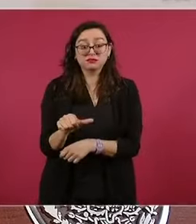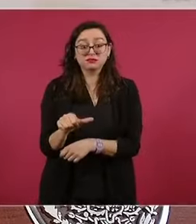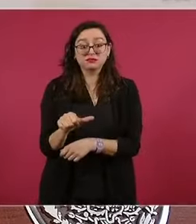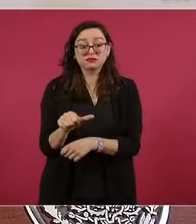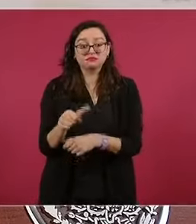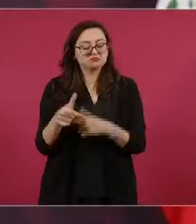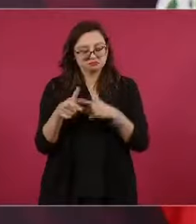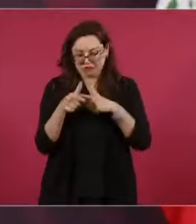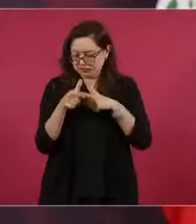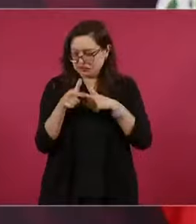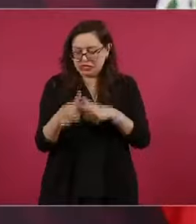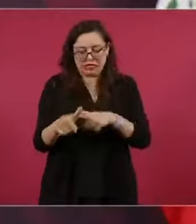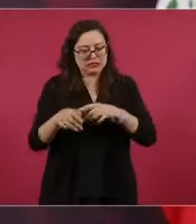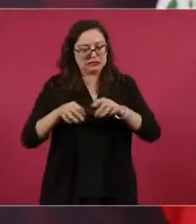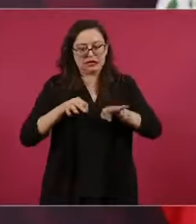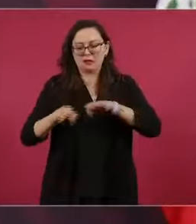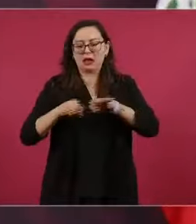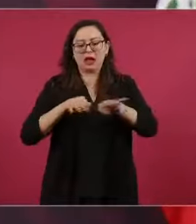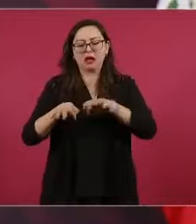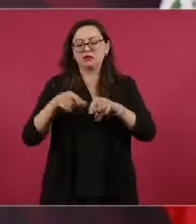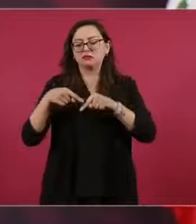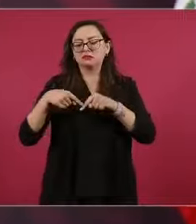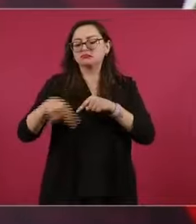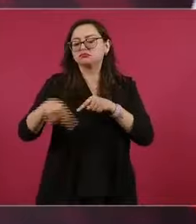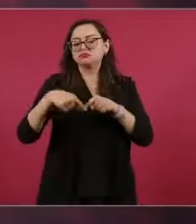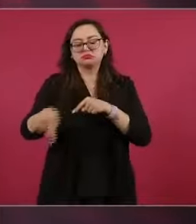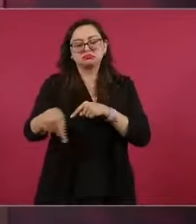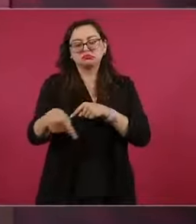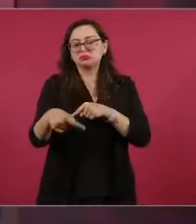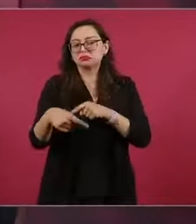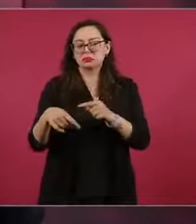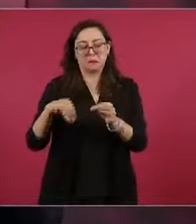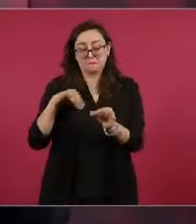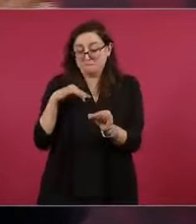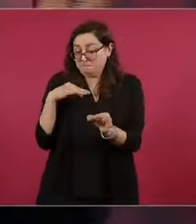pues es seguir trabajando para concluir